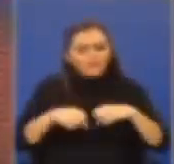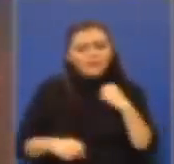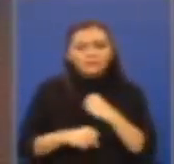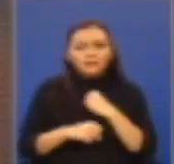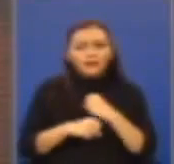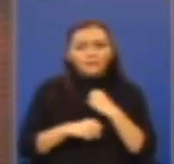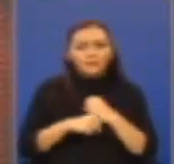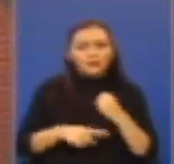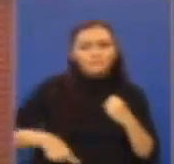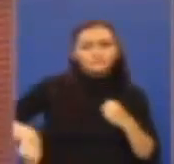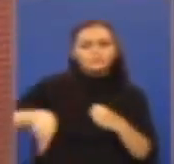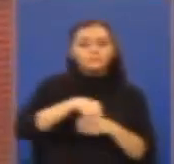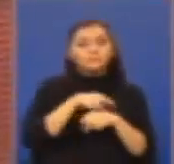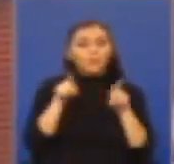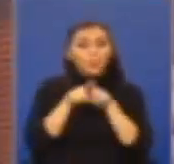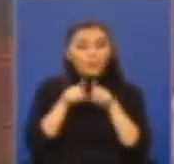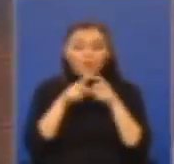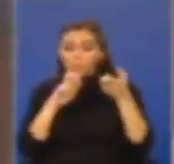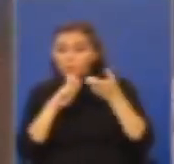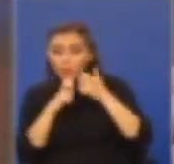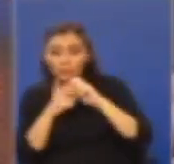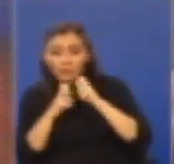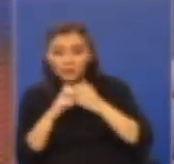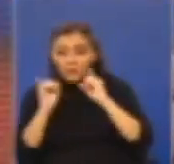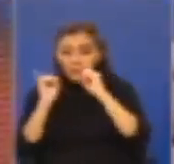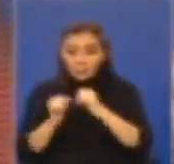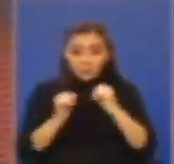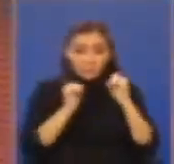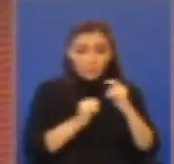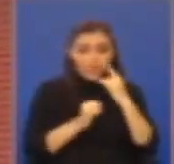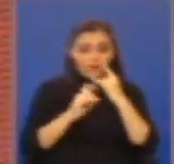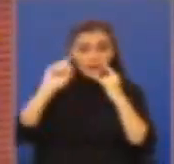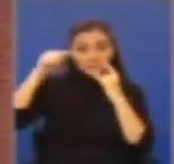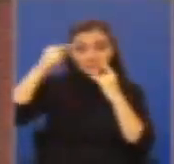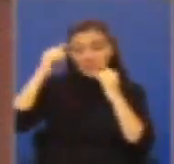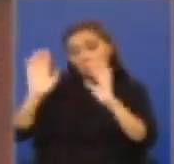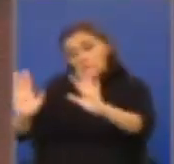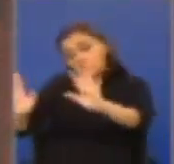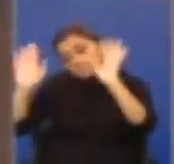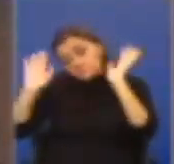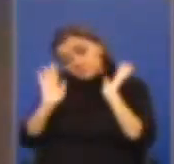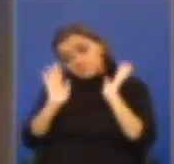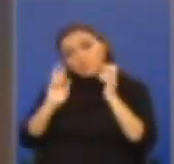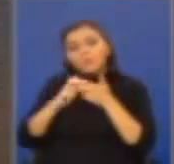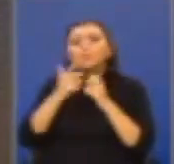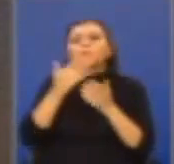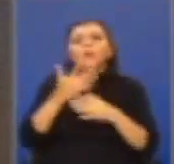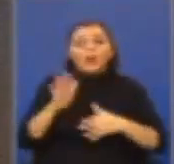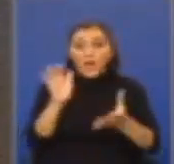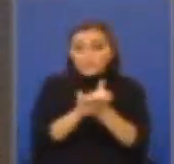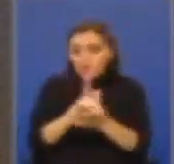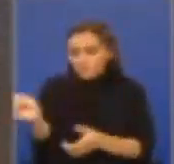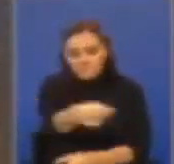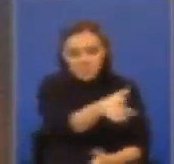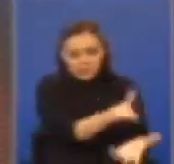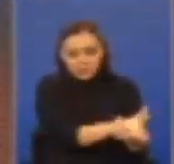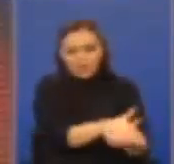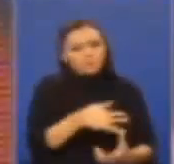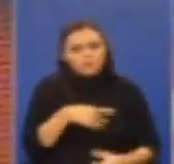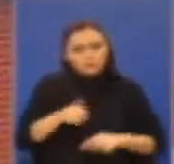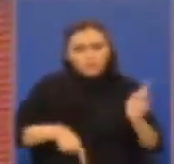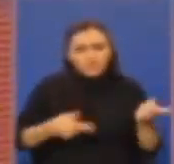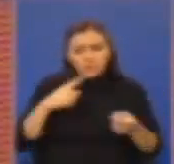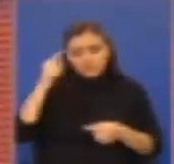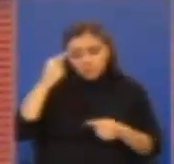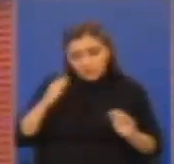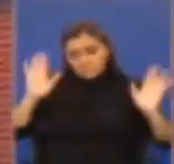colectiva. Así que como hay problemas individuales que el Estado no tiene que meterse con quién se casa uno, dónde quiere vivir, si quiere consumir